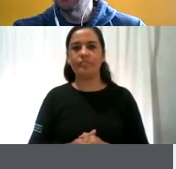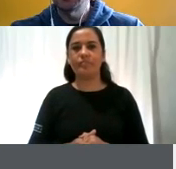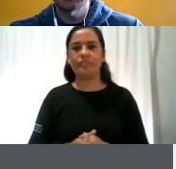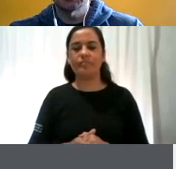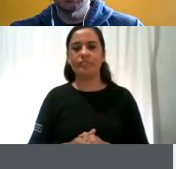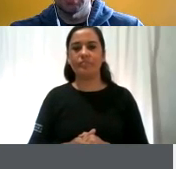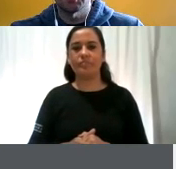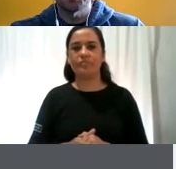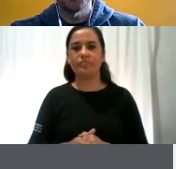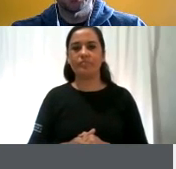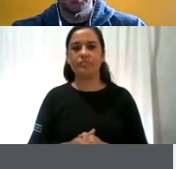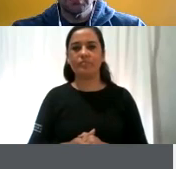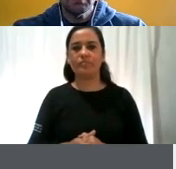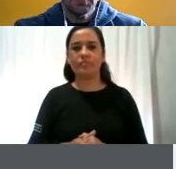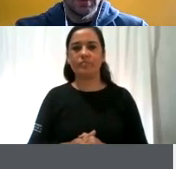Y no lo necesitamos.